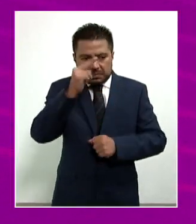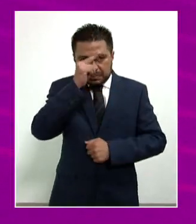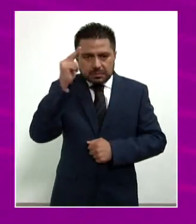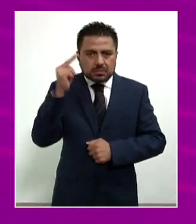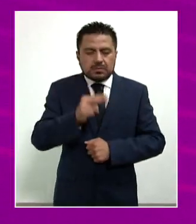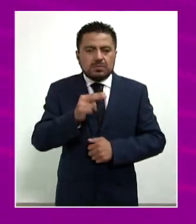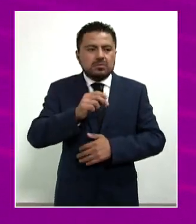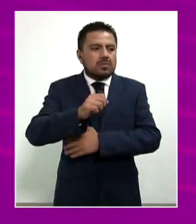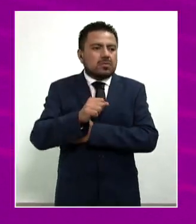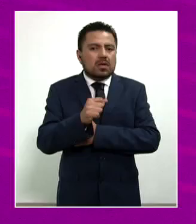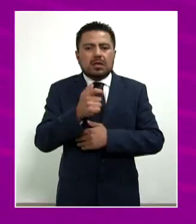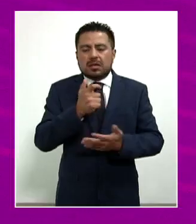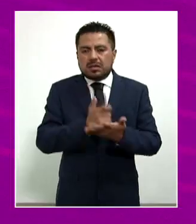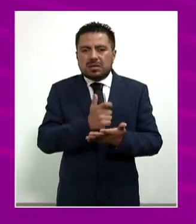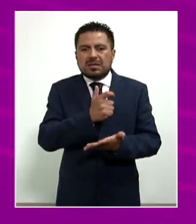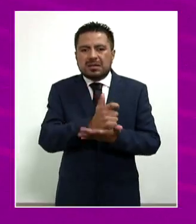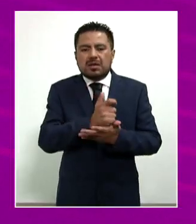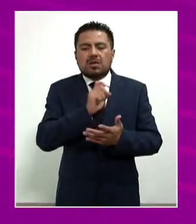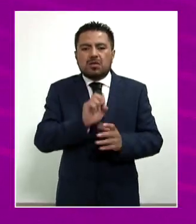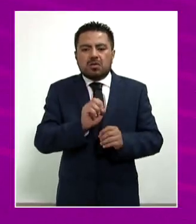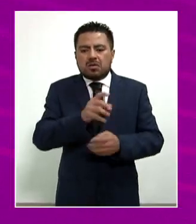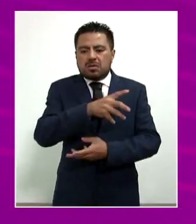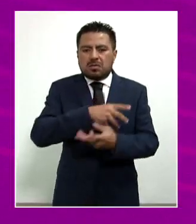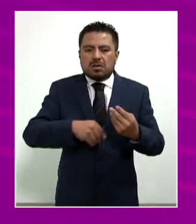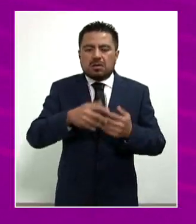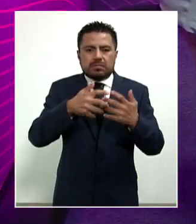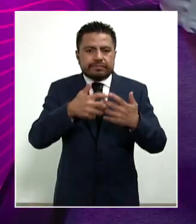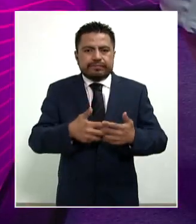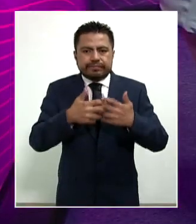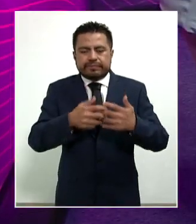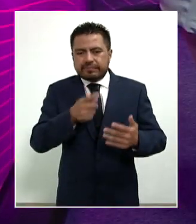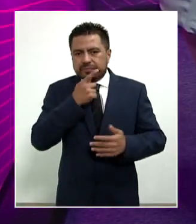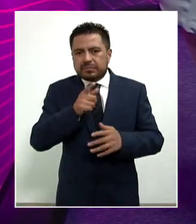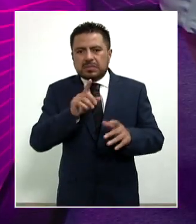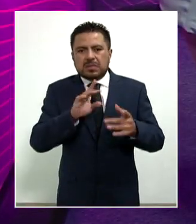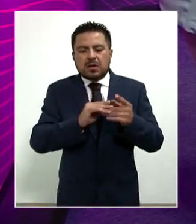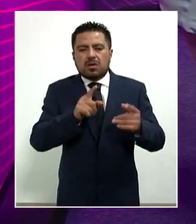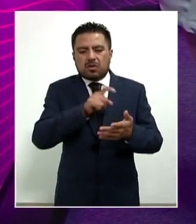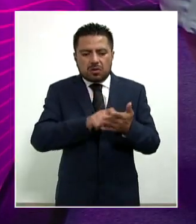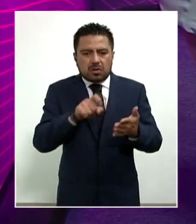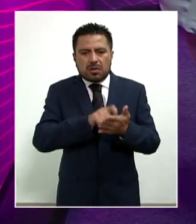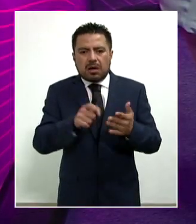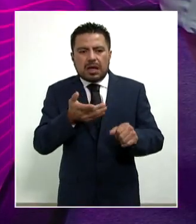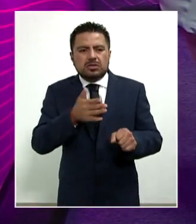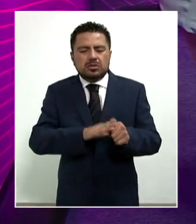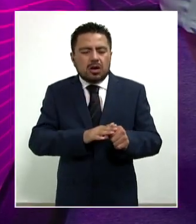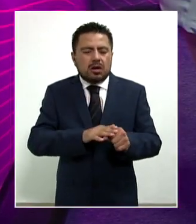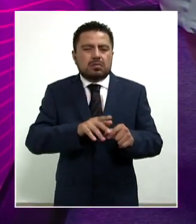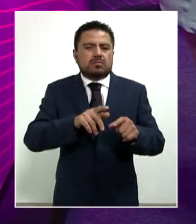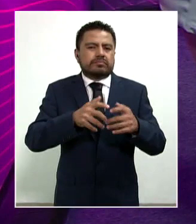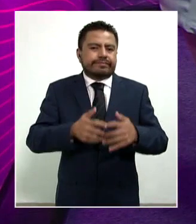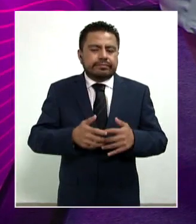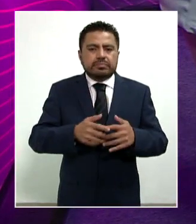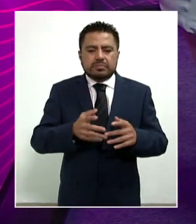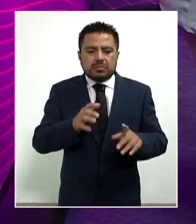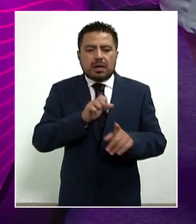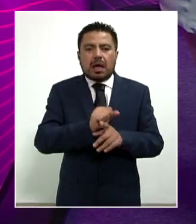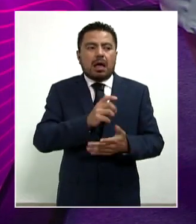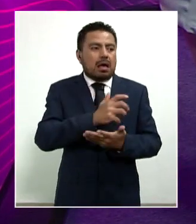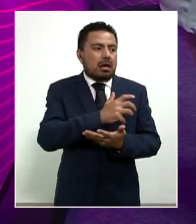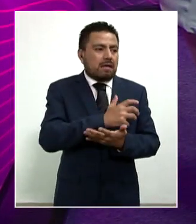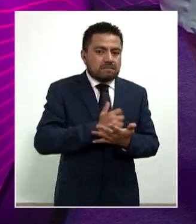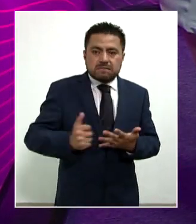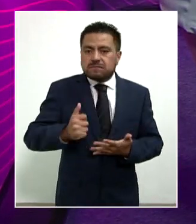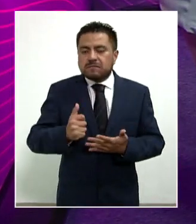México guardar el dinero o invertirlo en una empresa, es decir, comprar acciones, da una tasa de ganancia entre